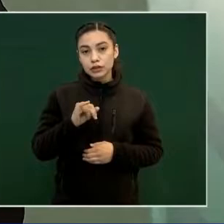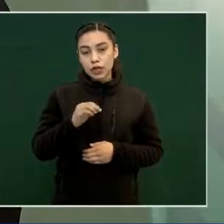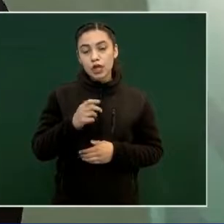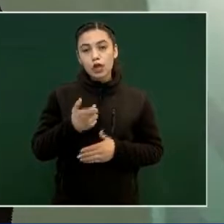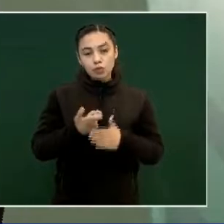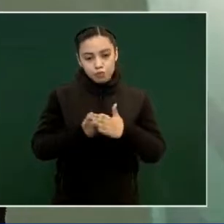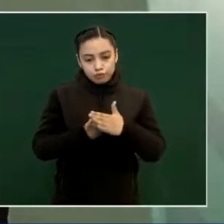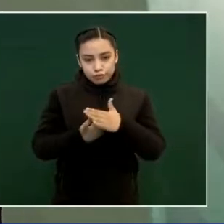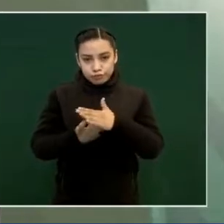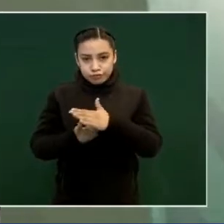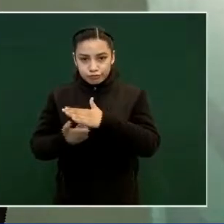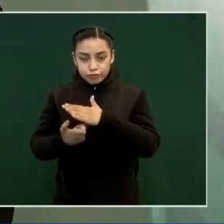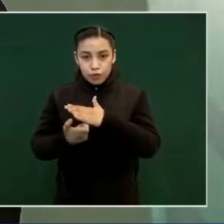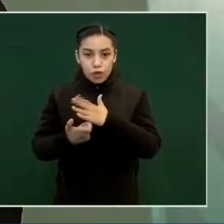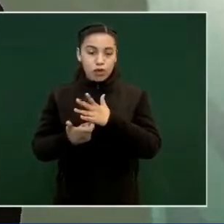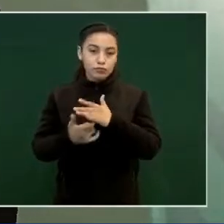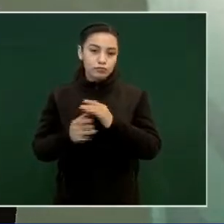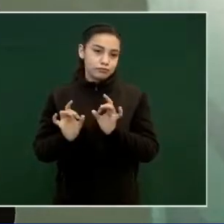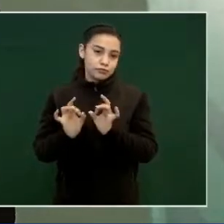pues